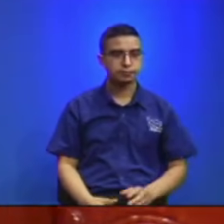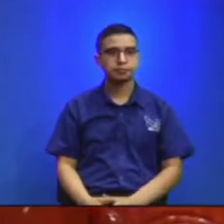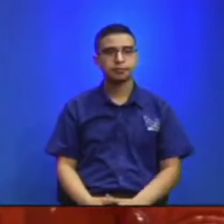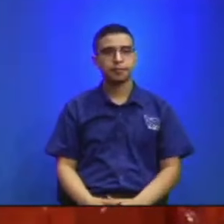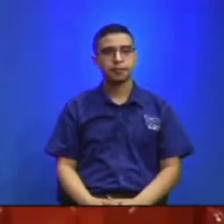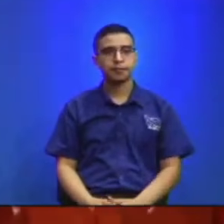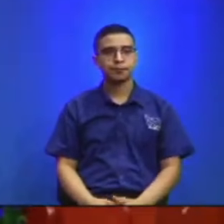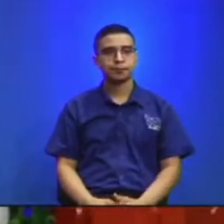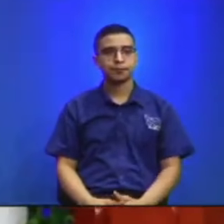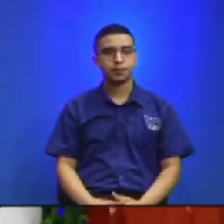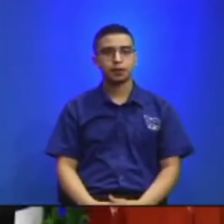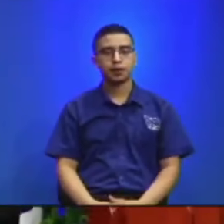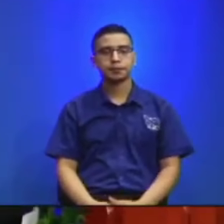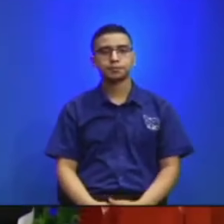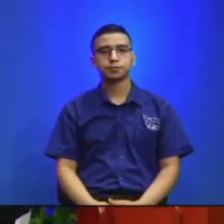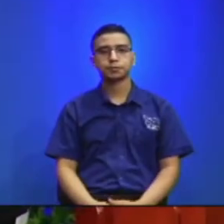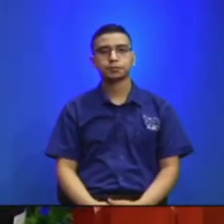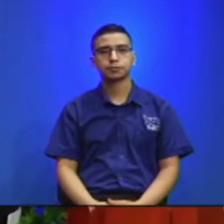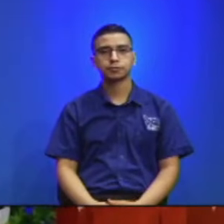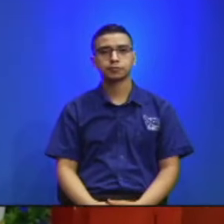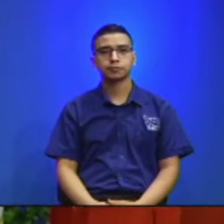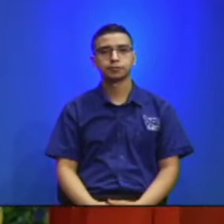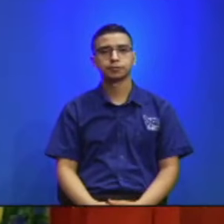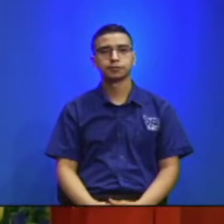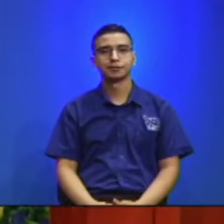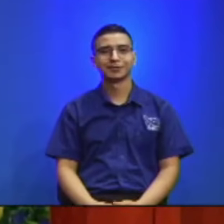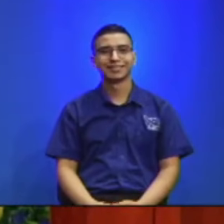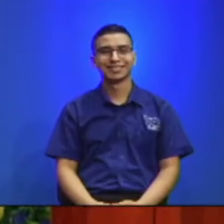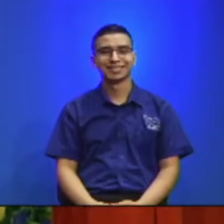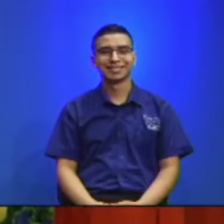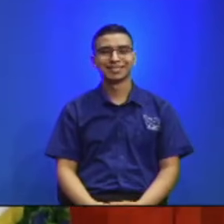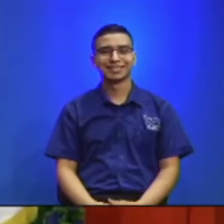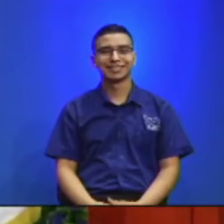uno de estos en la mañana para ya se lo llevaron